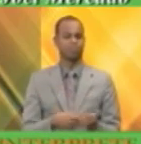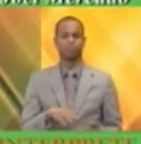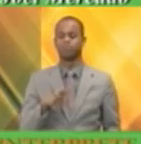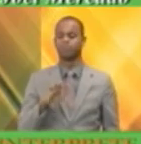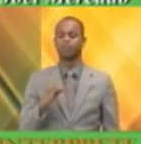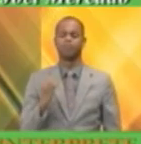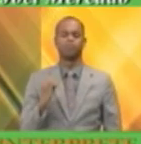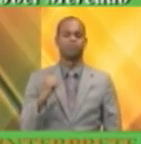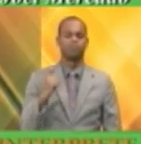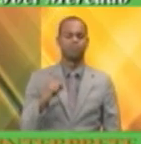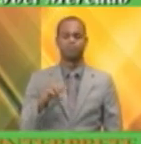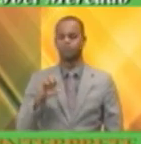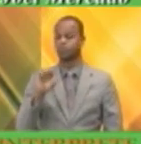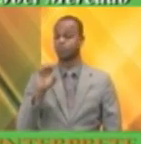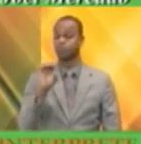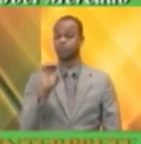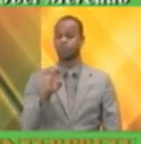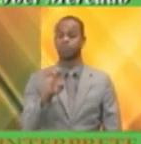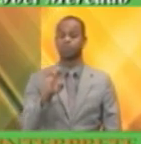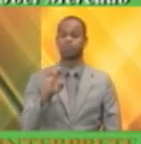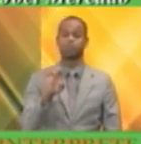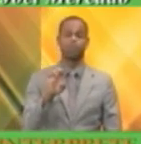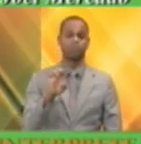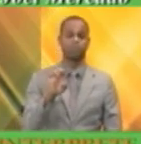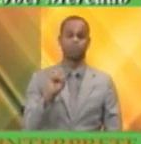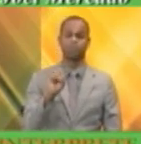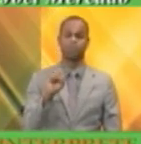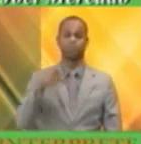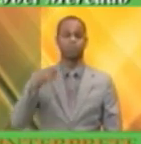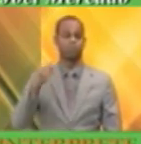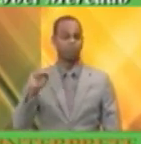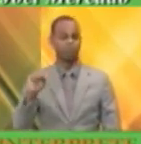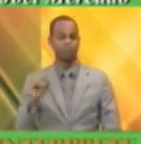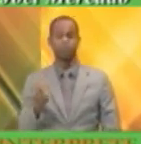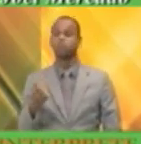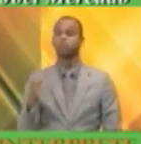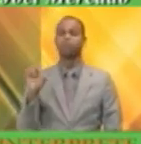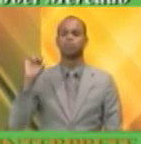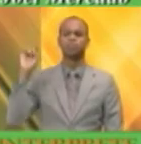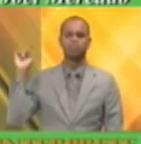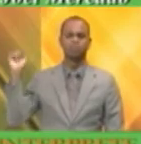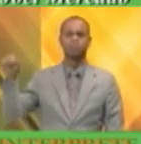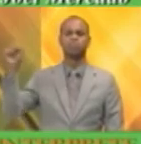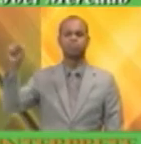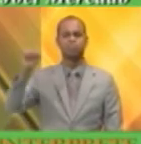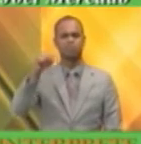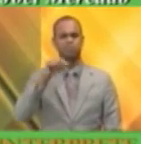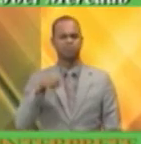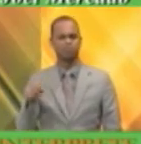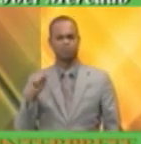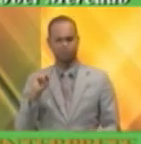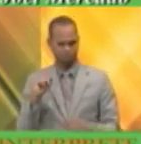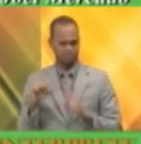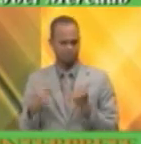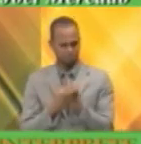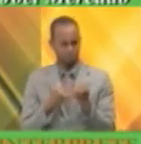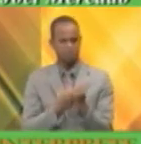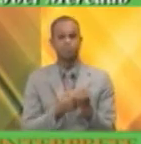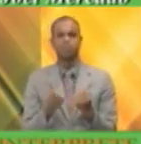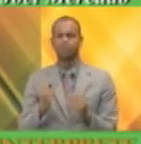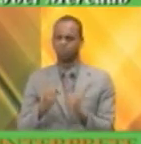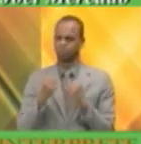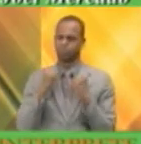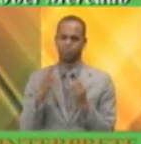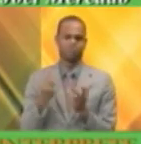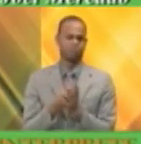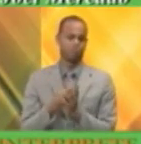a ESPN, a este, al otro, a todas esas cadenas de televisión que ganan miles, miles y miles